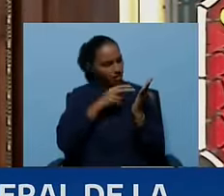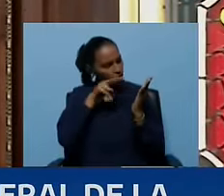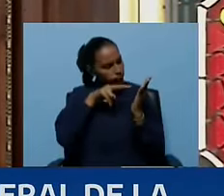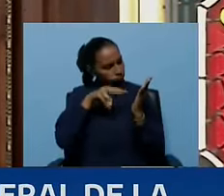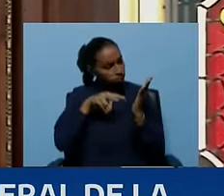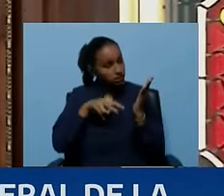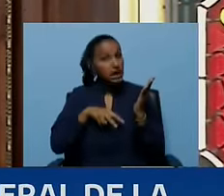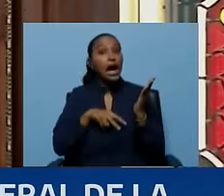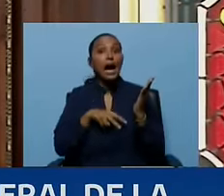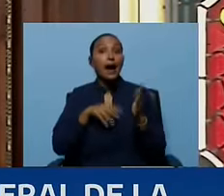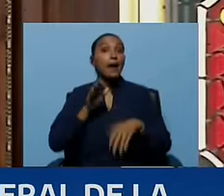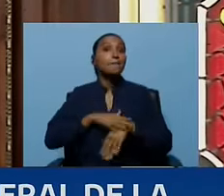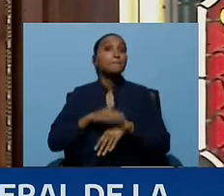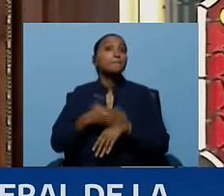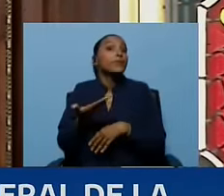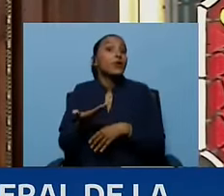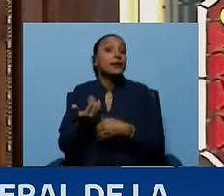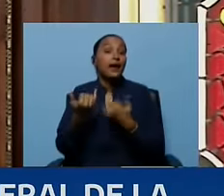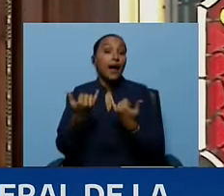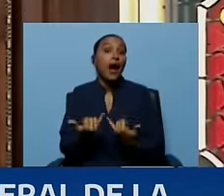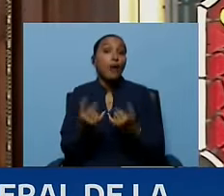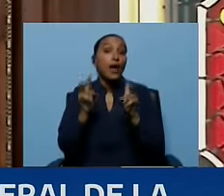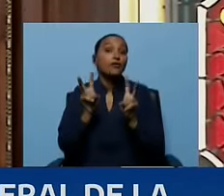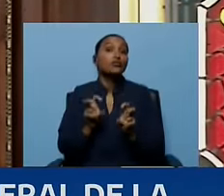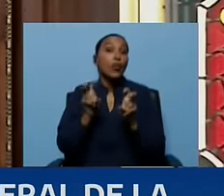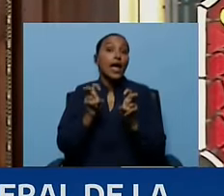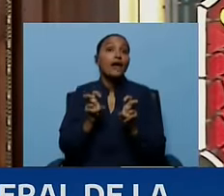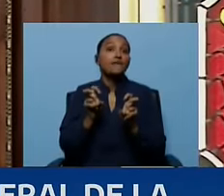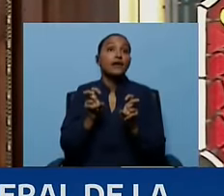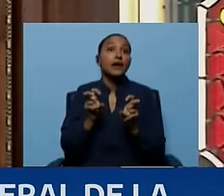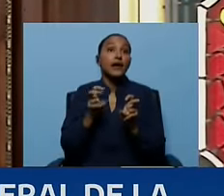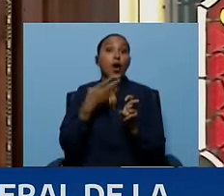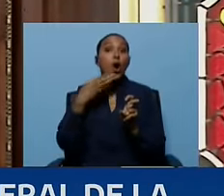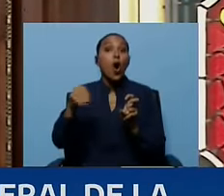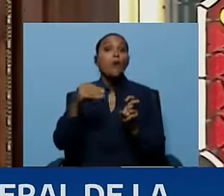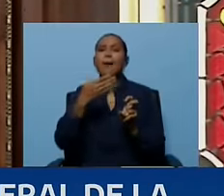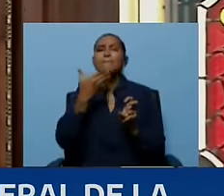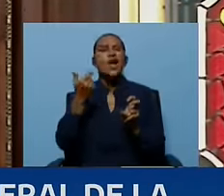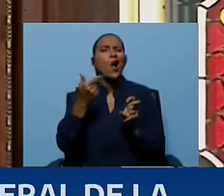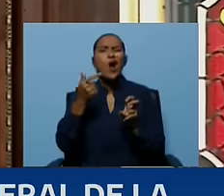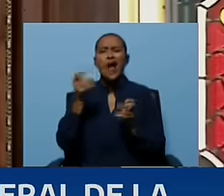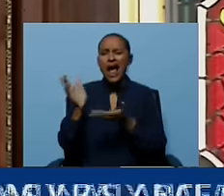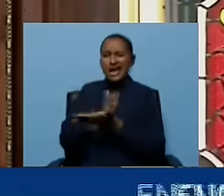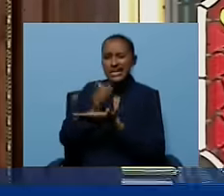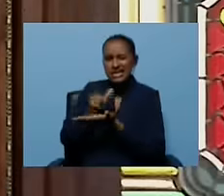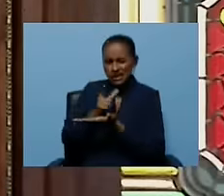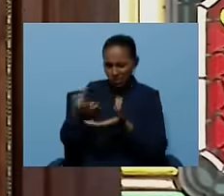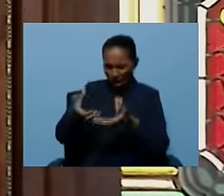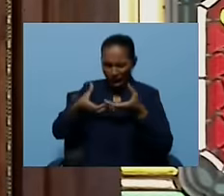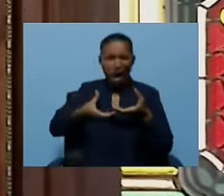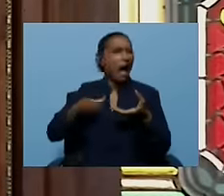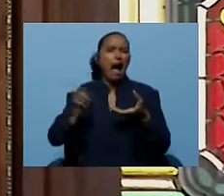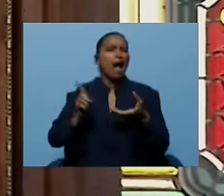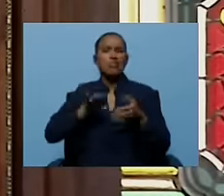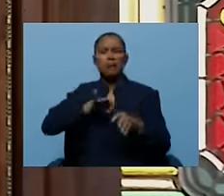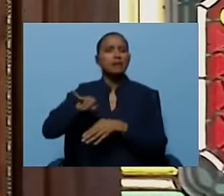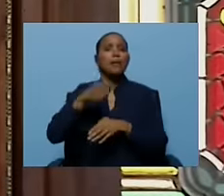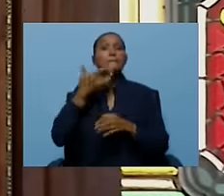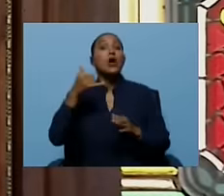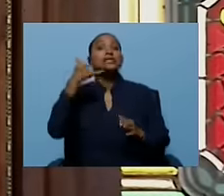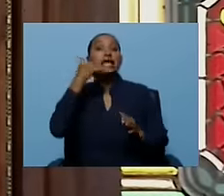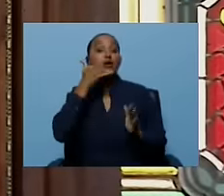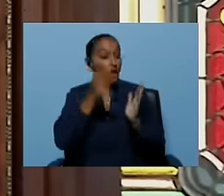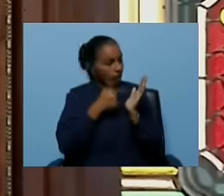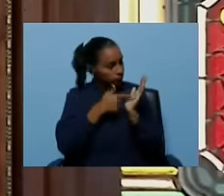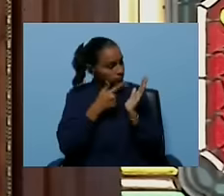Ahora todos, y sobre todo las nuevas generaciones, leemos por aquí. Pero déjeme decirle que allá hay estudios, ya hay